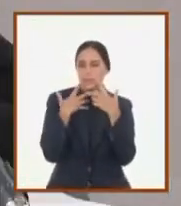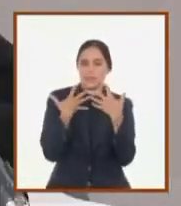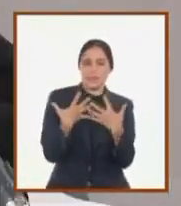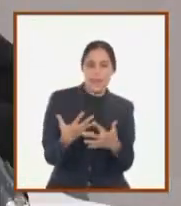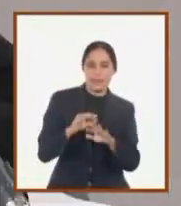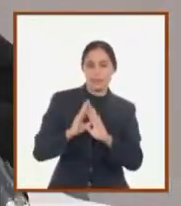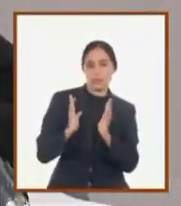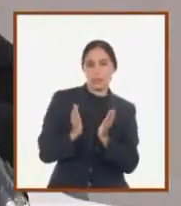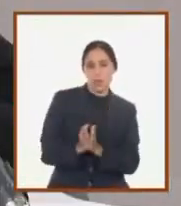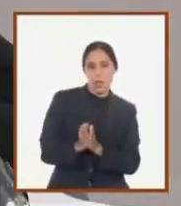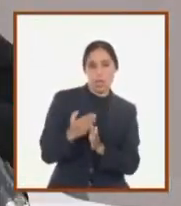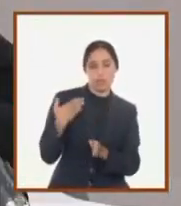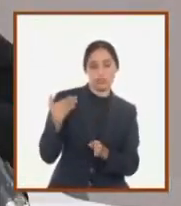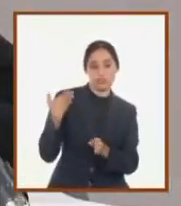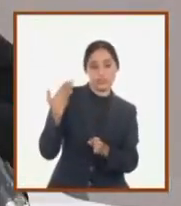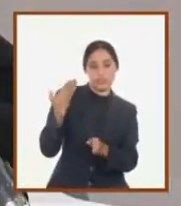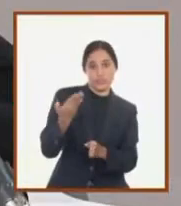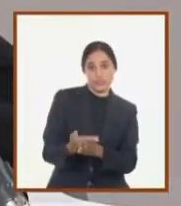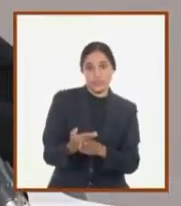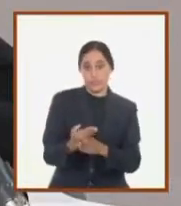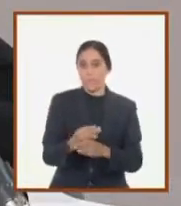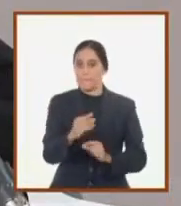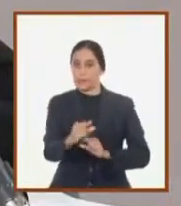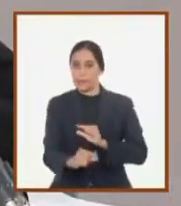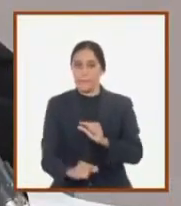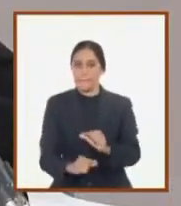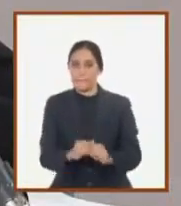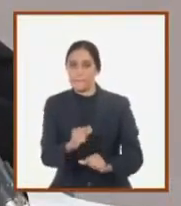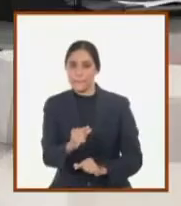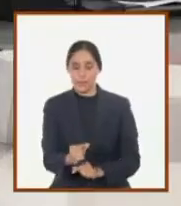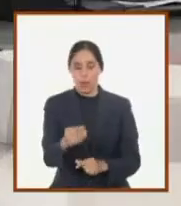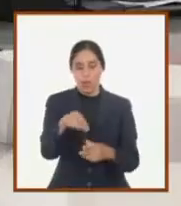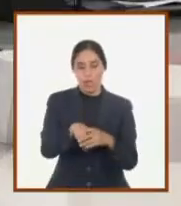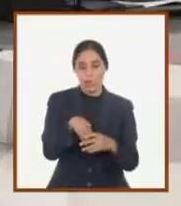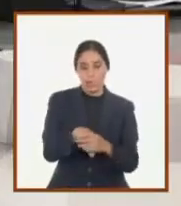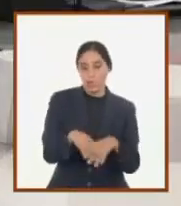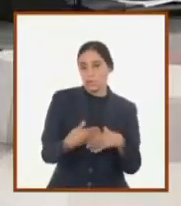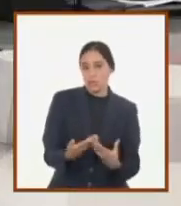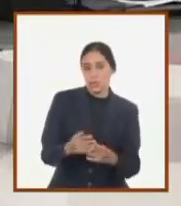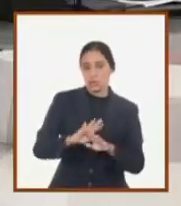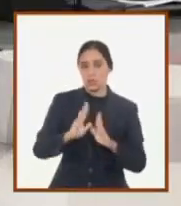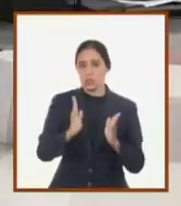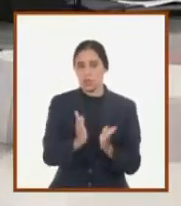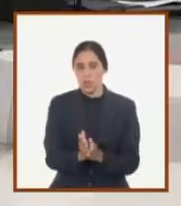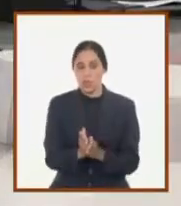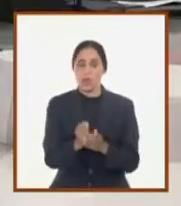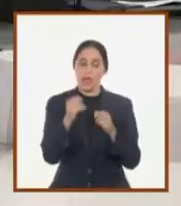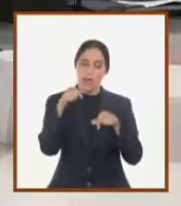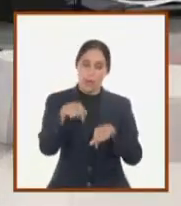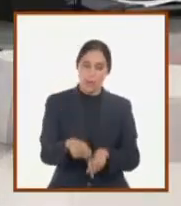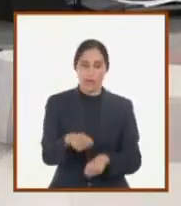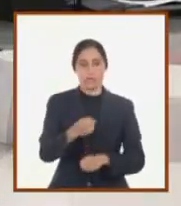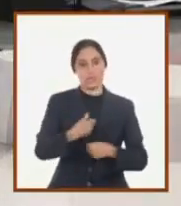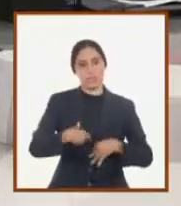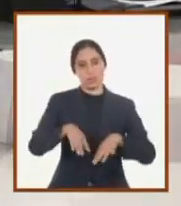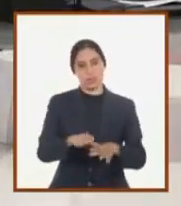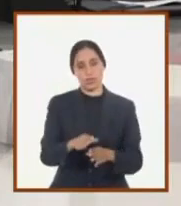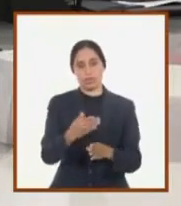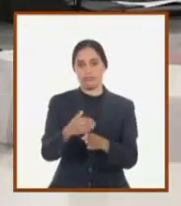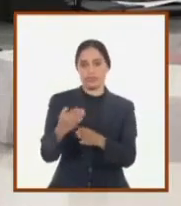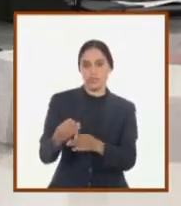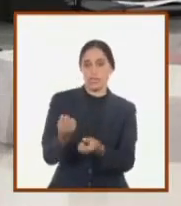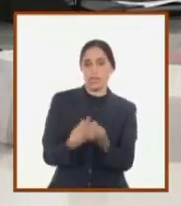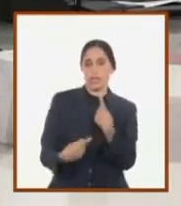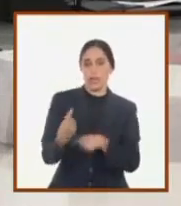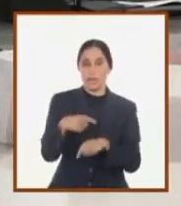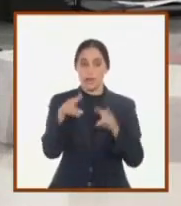trayectoria de las publicaciones dentro la oficina de asuntos históricos los antecedentes y qué está pasando hoy con las publicaciones sobre estas